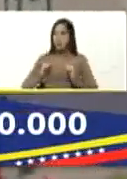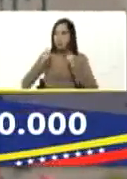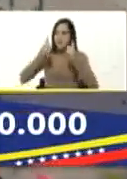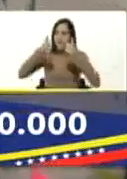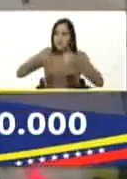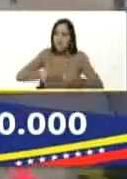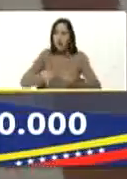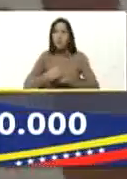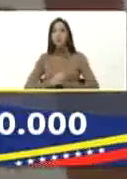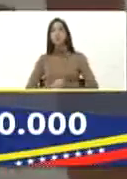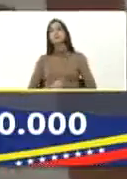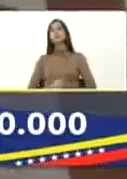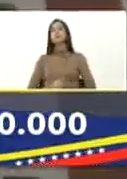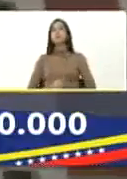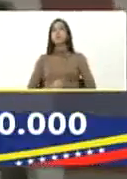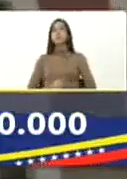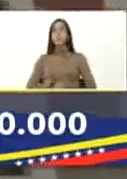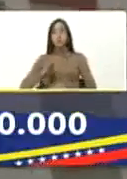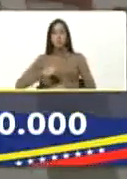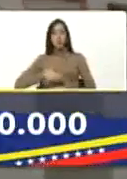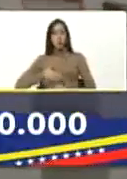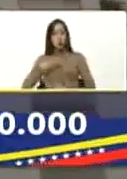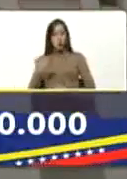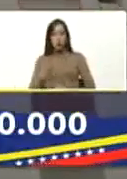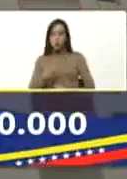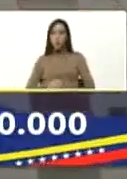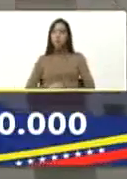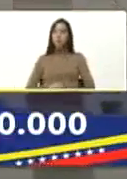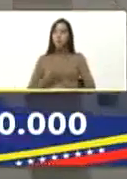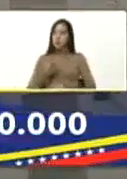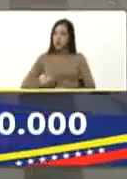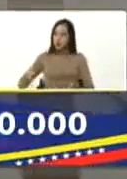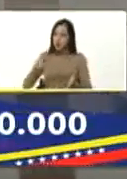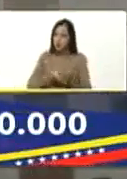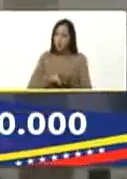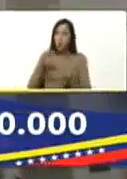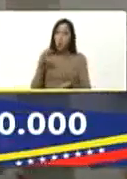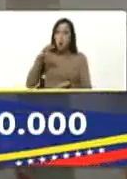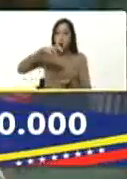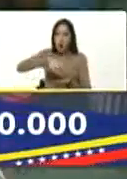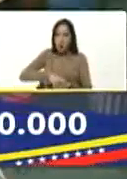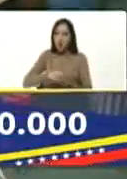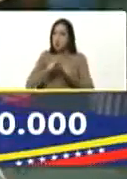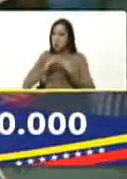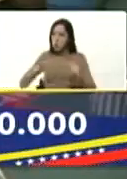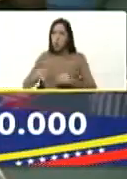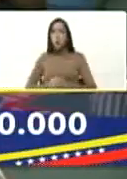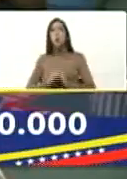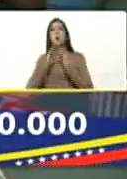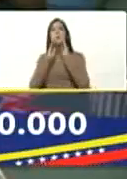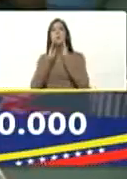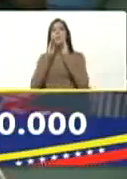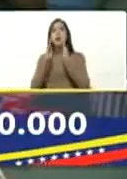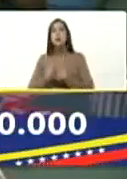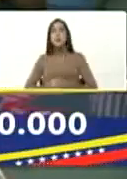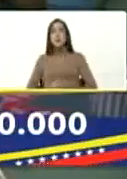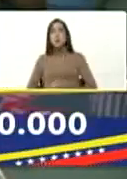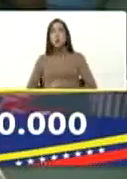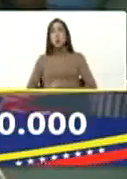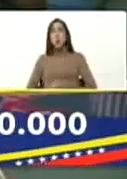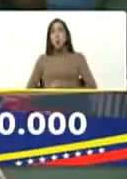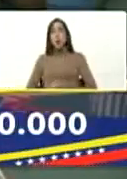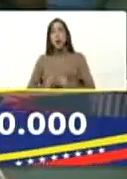comenzar a cancelarla, podamos retribuir al Estado este gran beneficio, esta inversión que